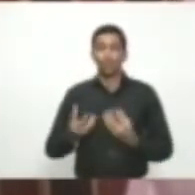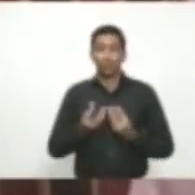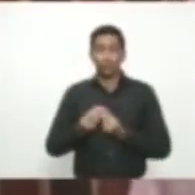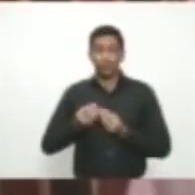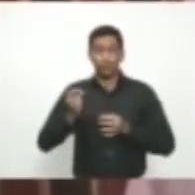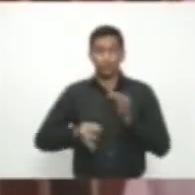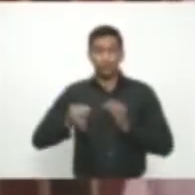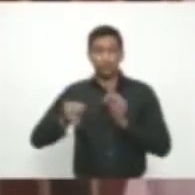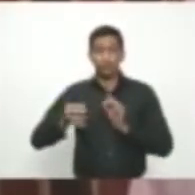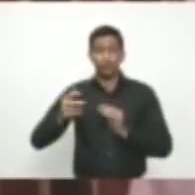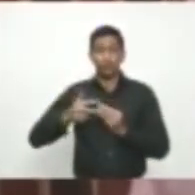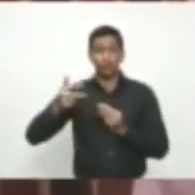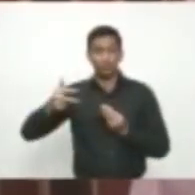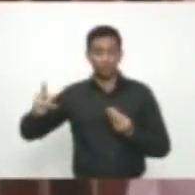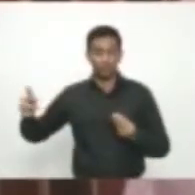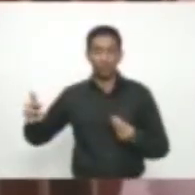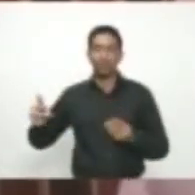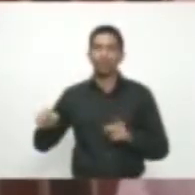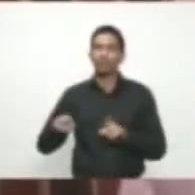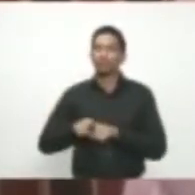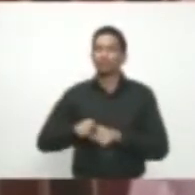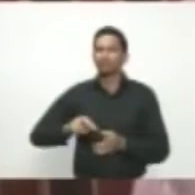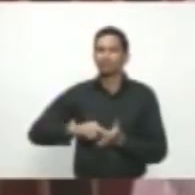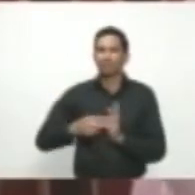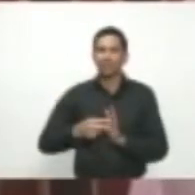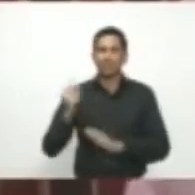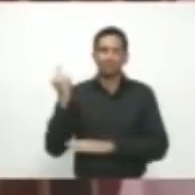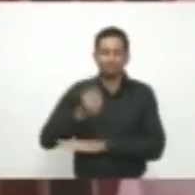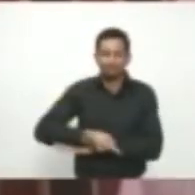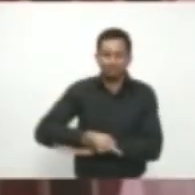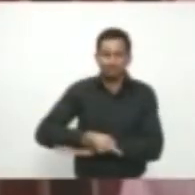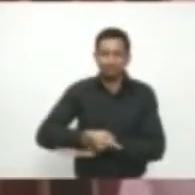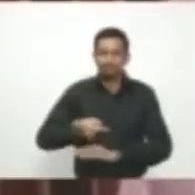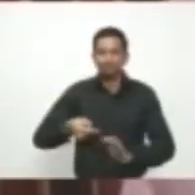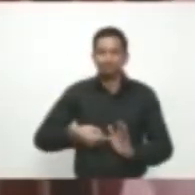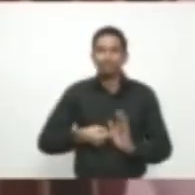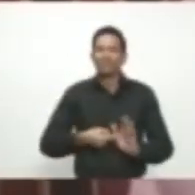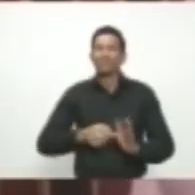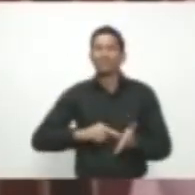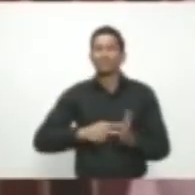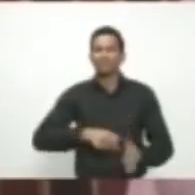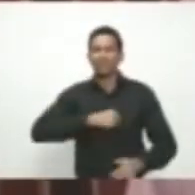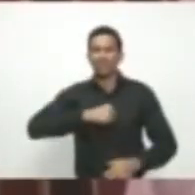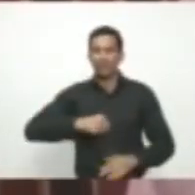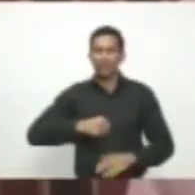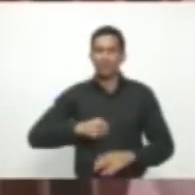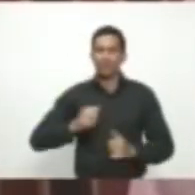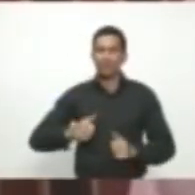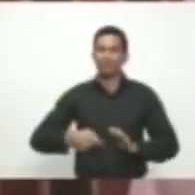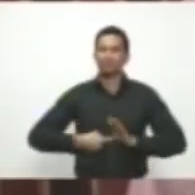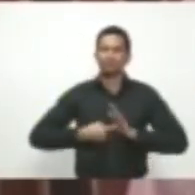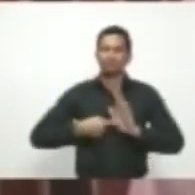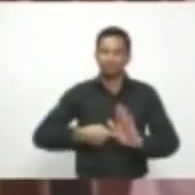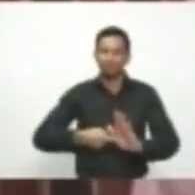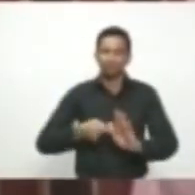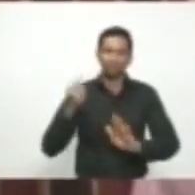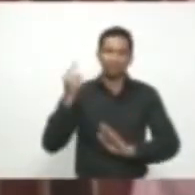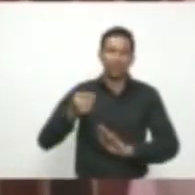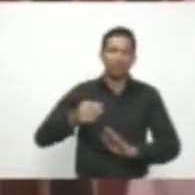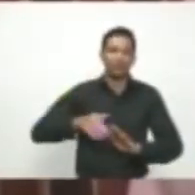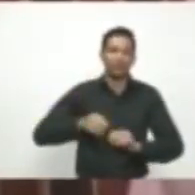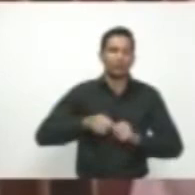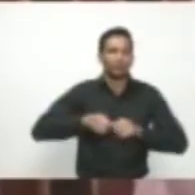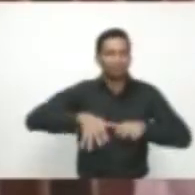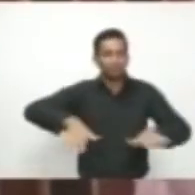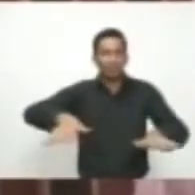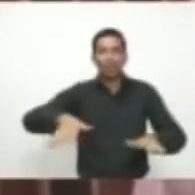cosa juzgada constitucional constituyen lo que llamamos nosotros en derecho un precedente judicial. Y dicho